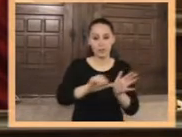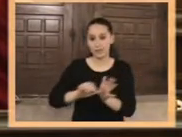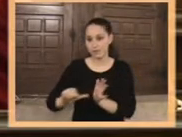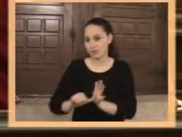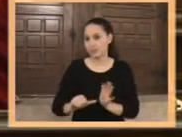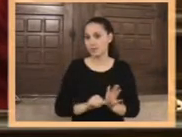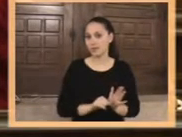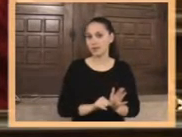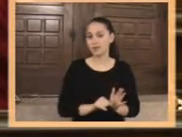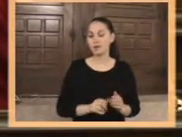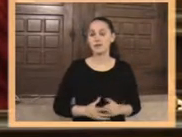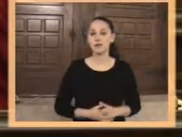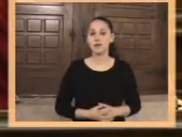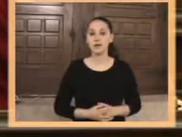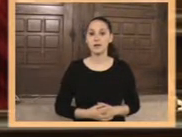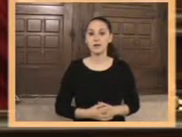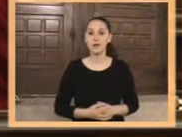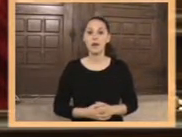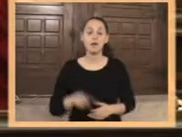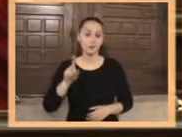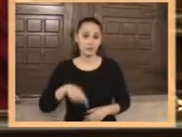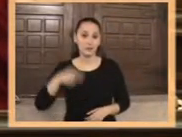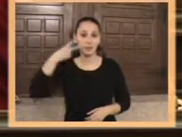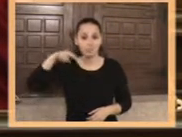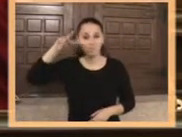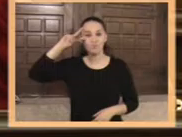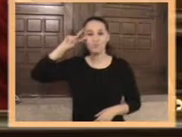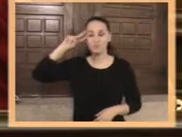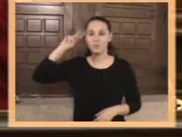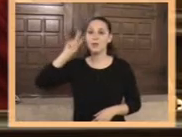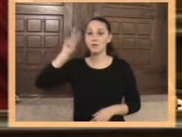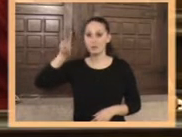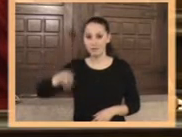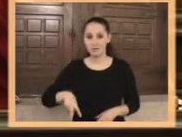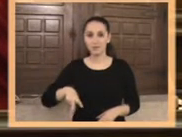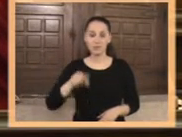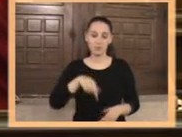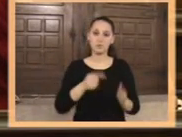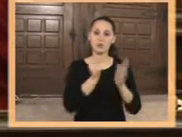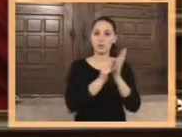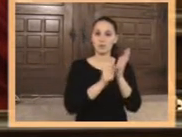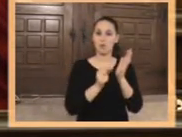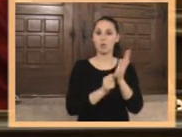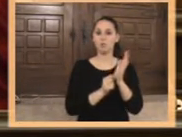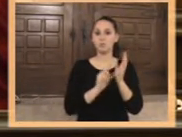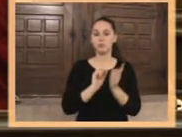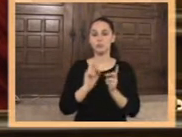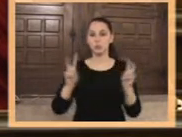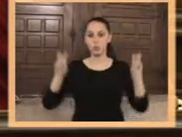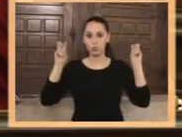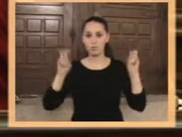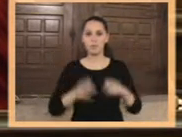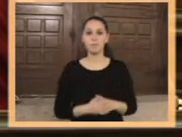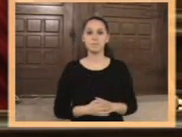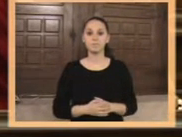alrededores de Plasencia, tengan un reconocimiento expreso en la propia ordenanza. Y por